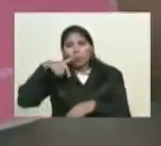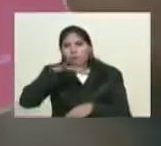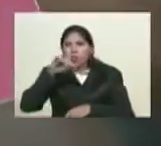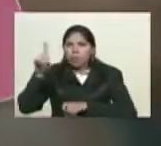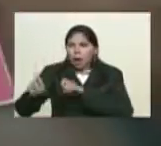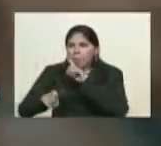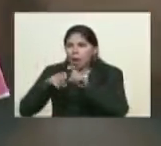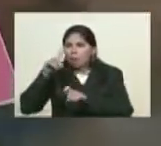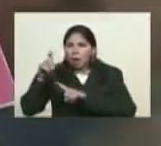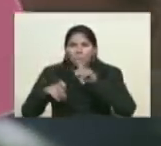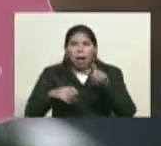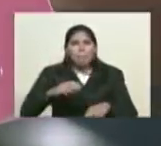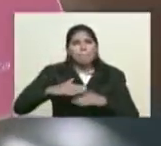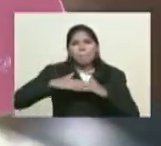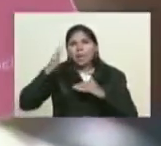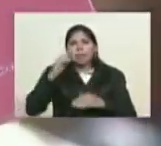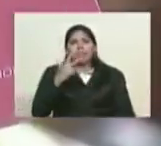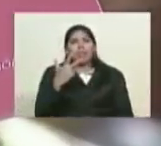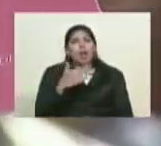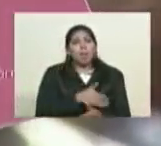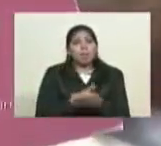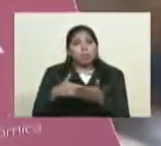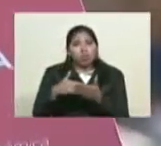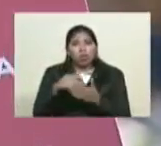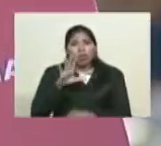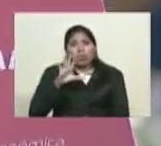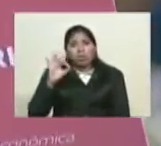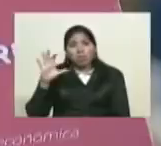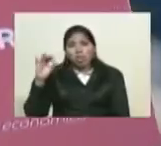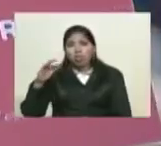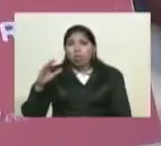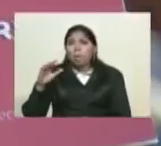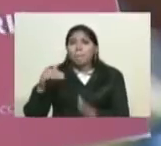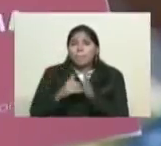Más de 3.500.000 compatriotas